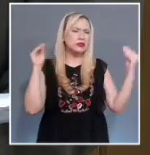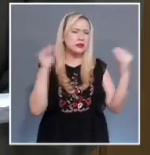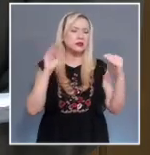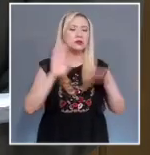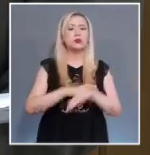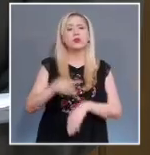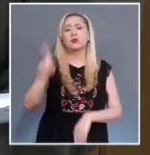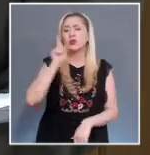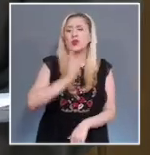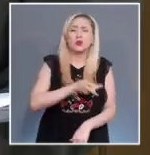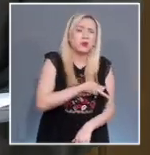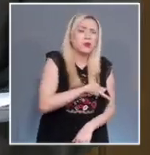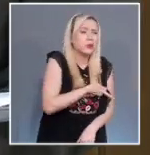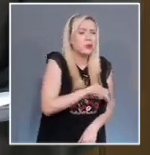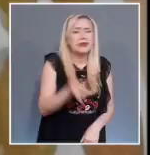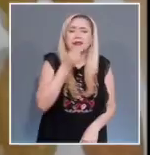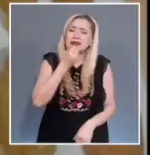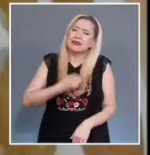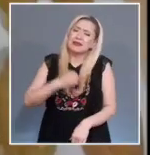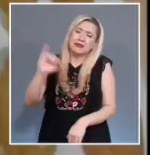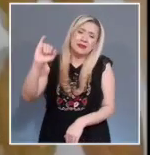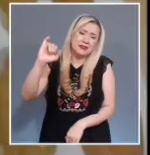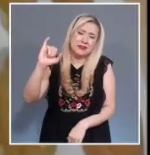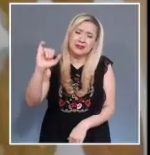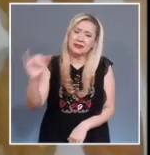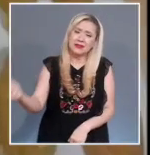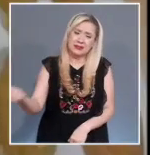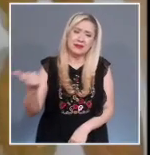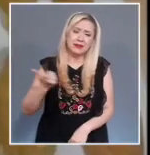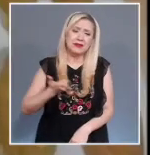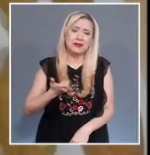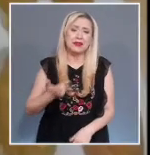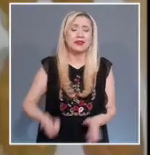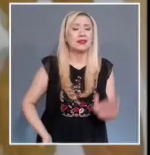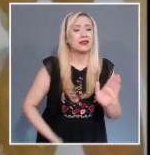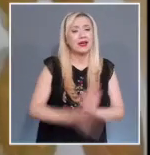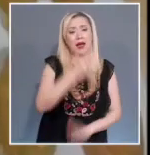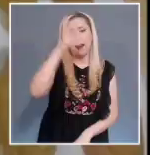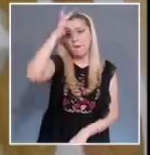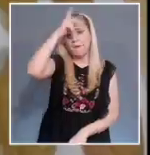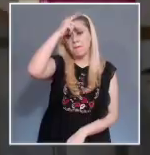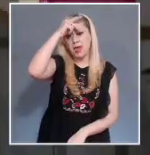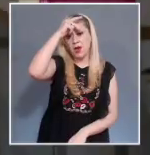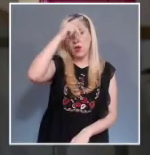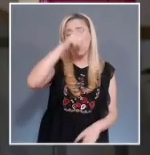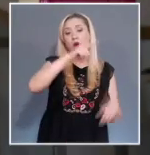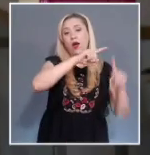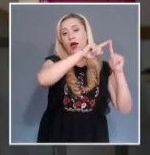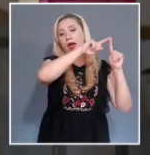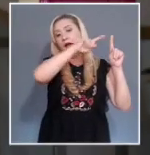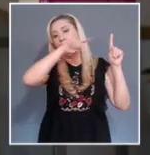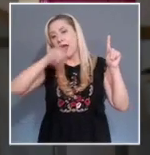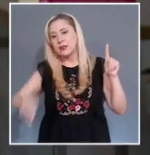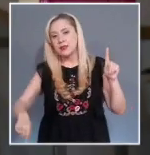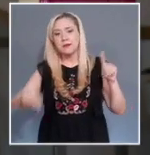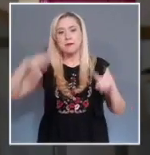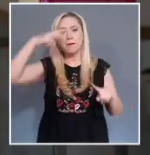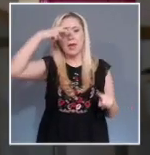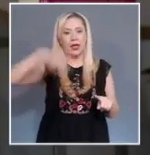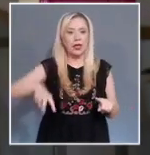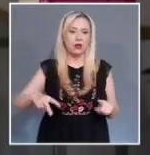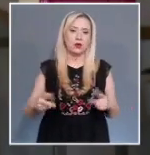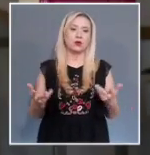pobreza que la orilló a viajar a Perú para transportar cocaína hacia territorio mexicano. Vulnerable, ella madre